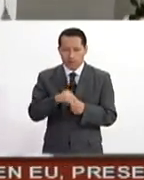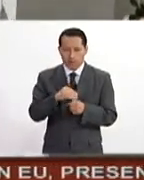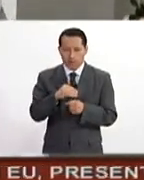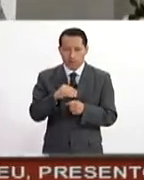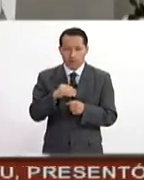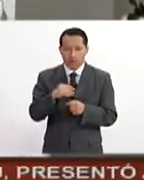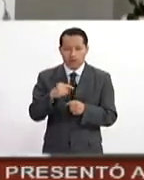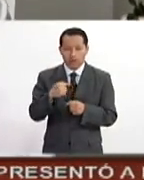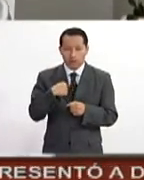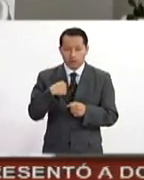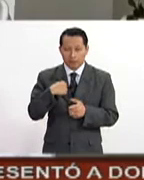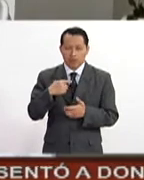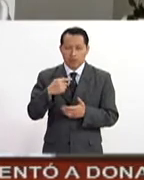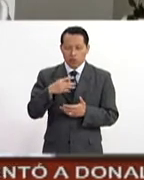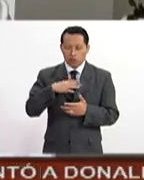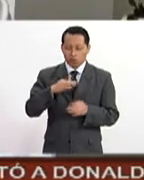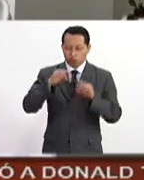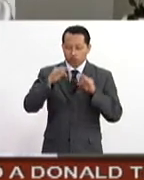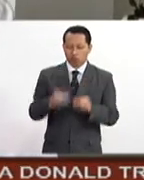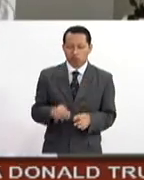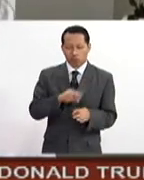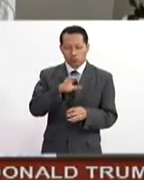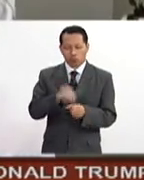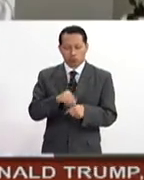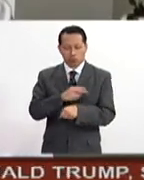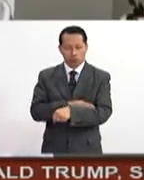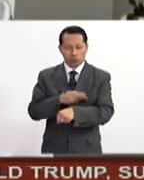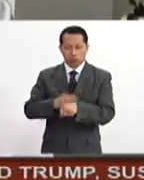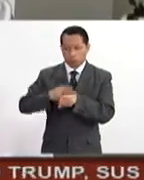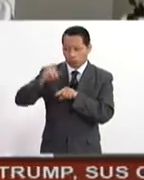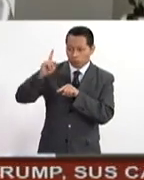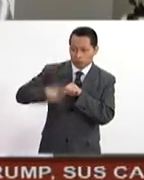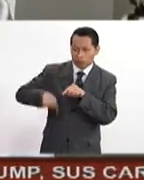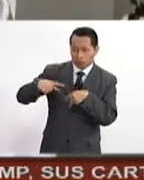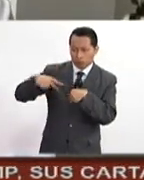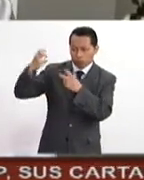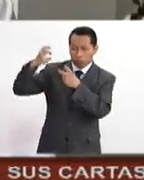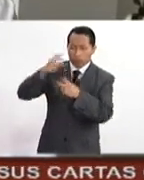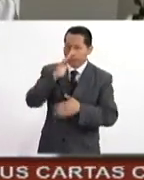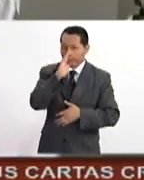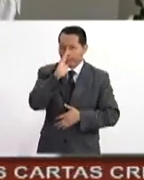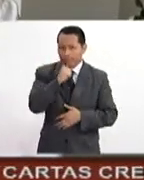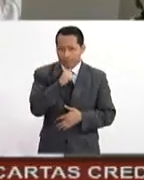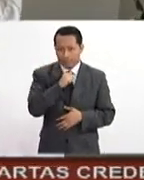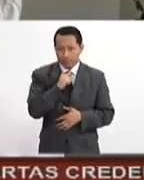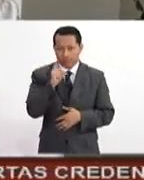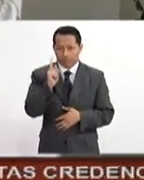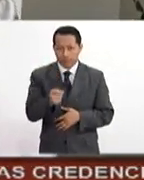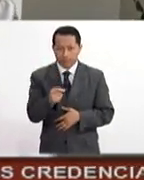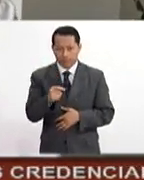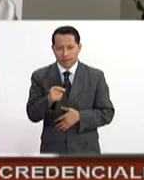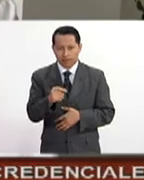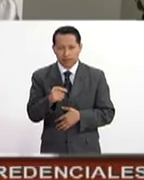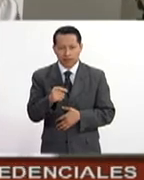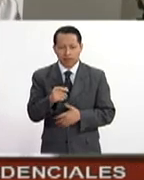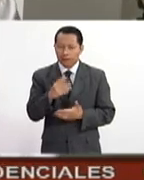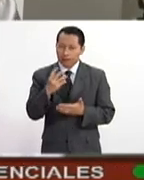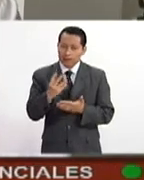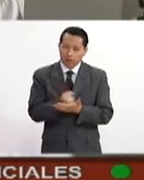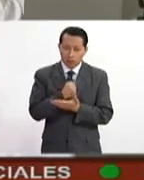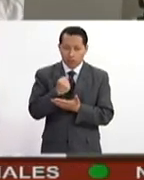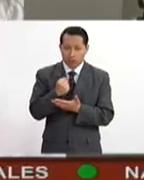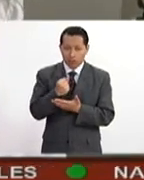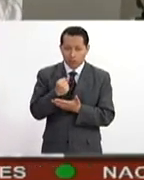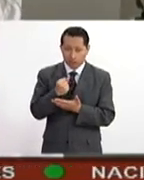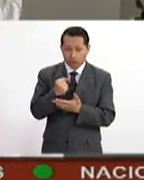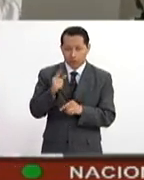arrebatarme mi dignidad, mi honestidad. Me pueden quitar el triunfo, pero no